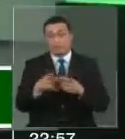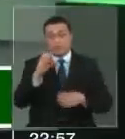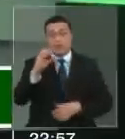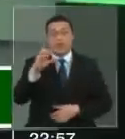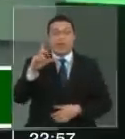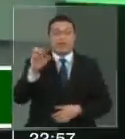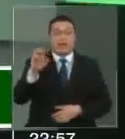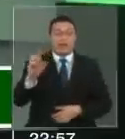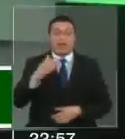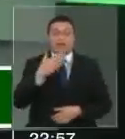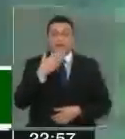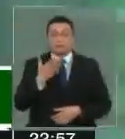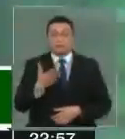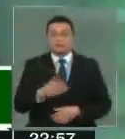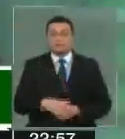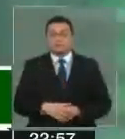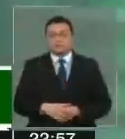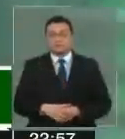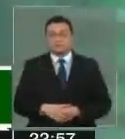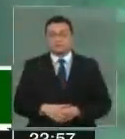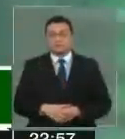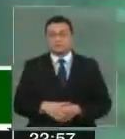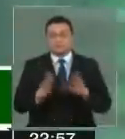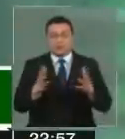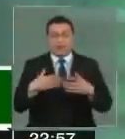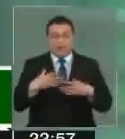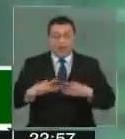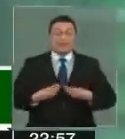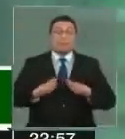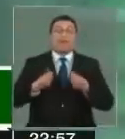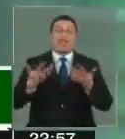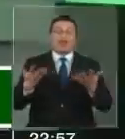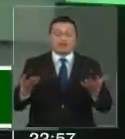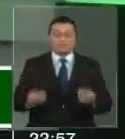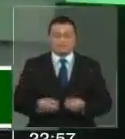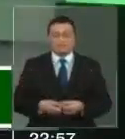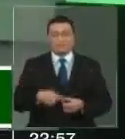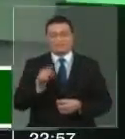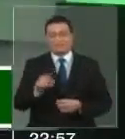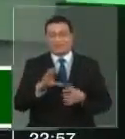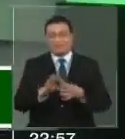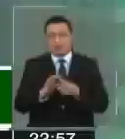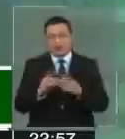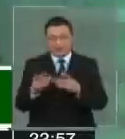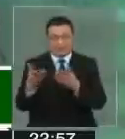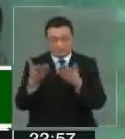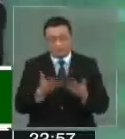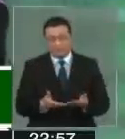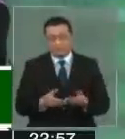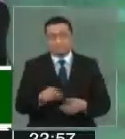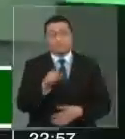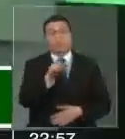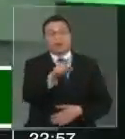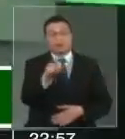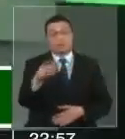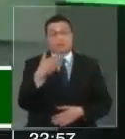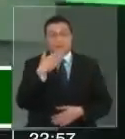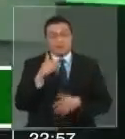Clara, además. A Clarita. A la Clara. Nuestros inspiradores. Sí, pues. Muchas gracias, Malucha, sí, de verdad, por haber venido. Y a